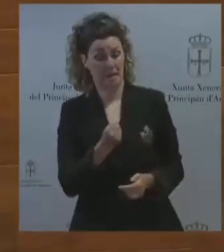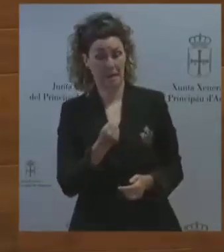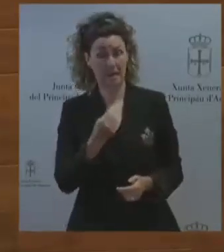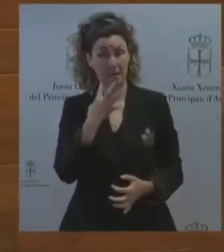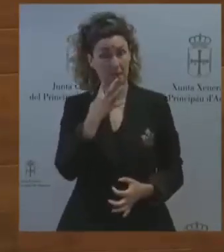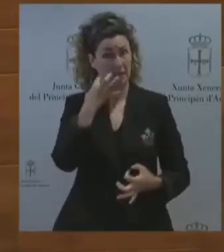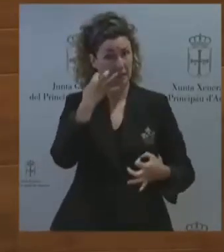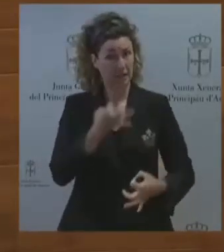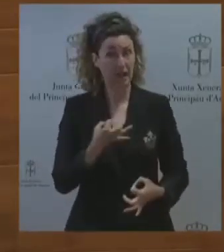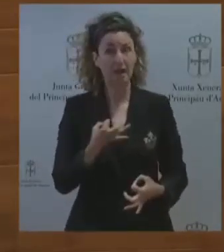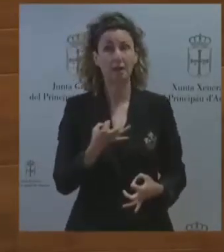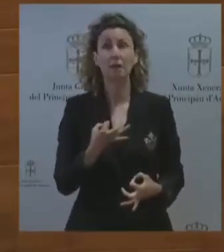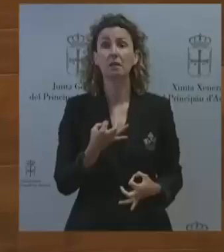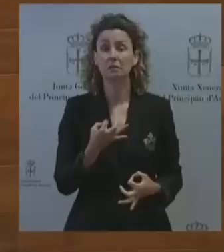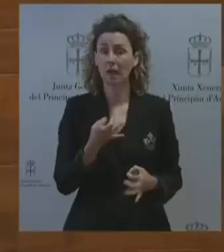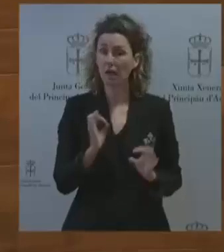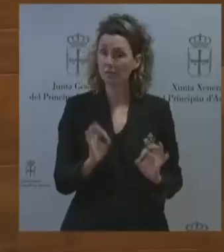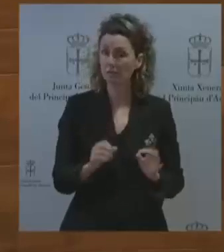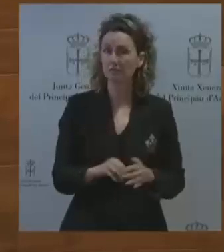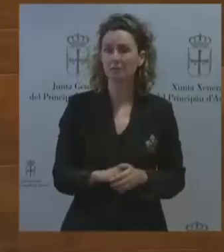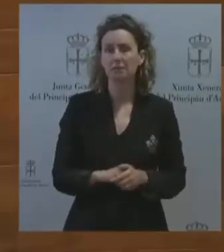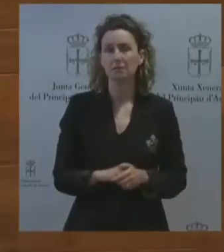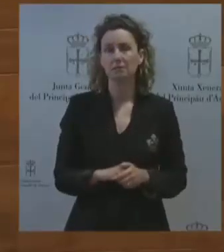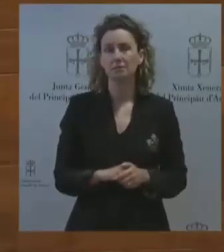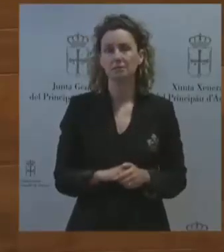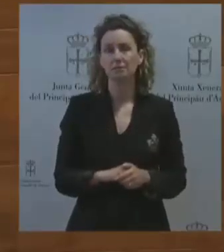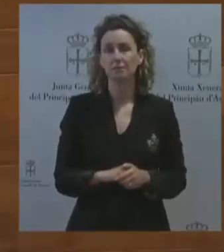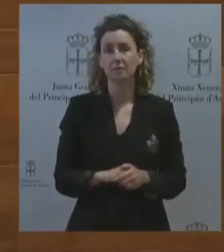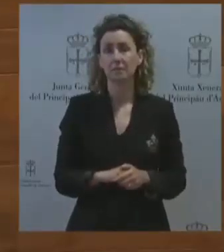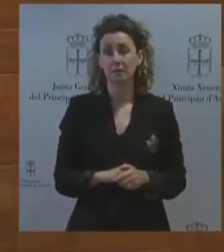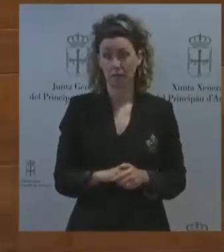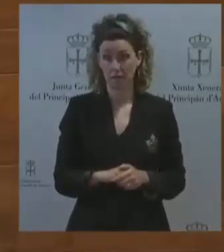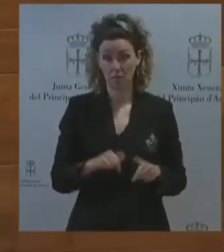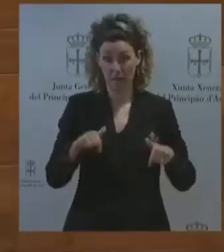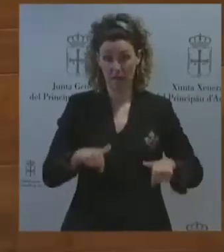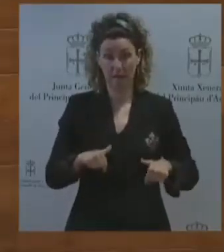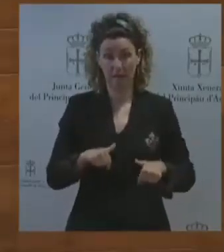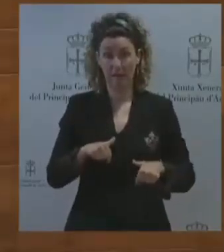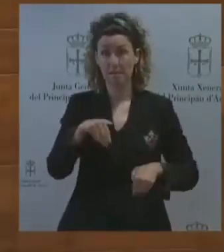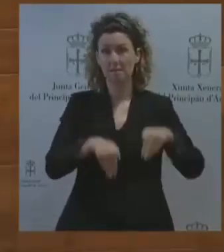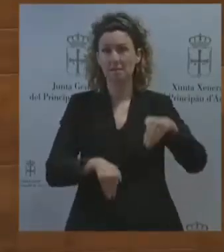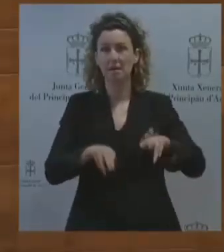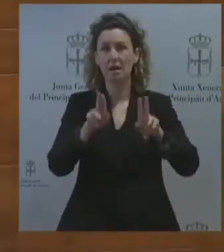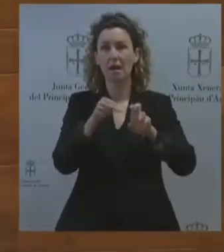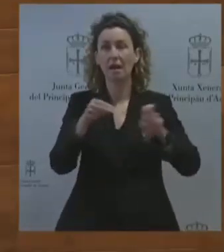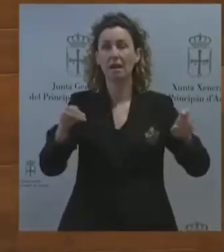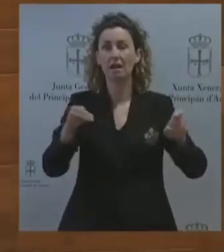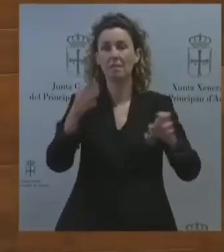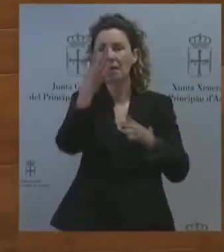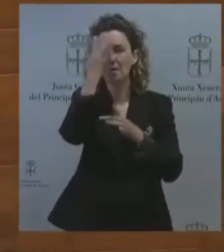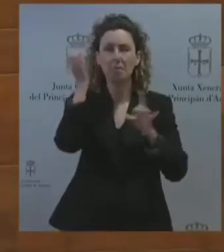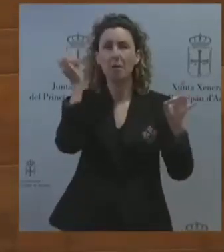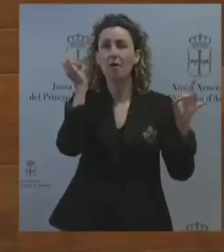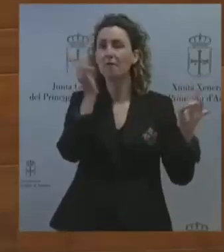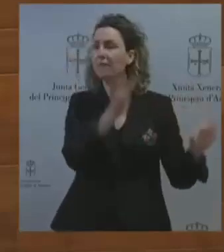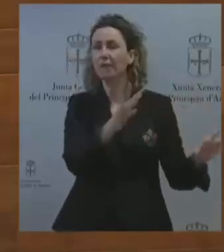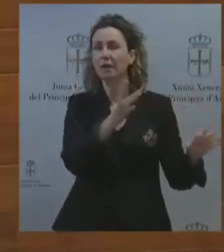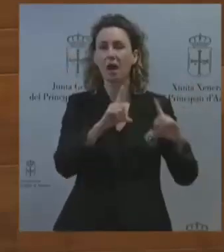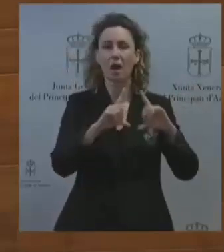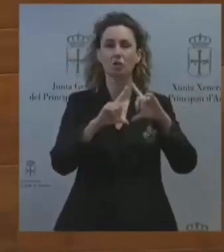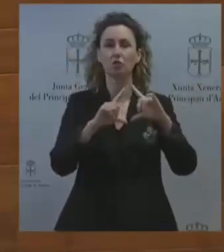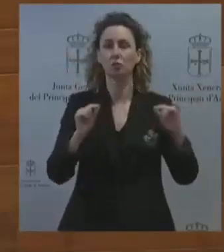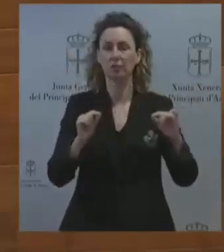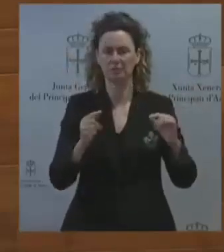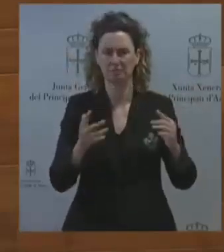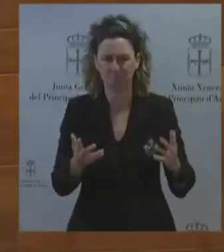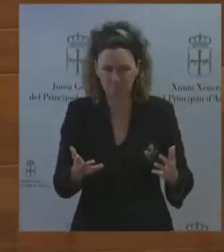de presentarse a estas elecciones con el lema «Llegó el momento de Asturias». Vaya cuajo, toma ya. Porque la misma frase